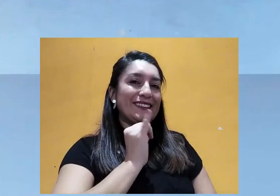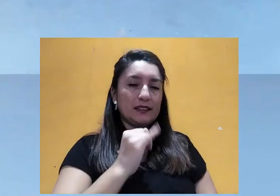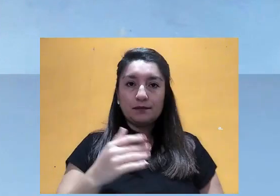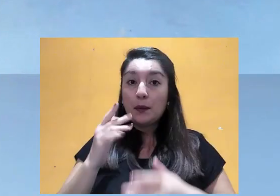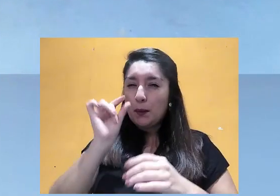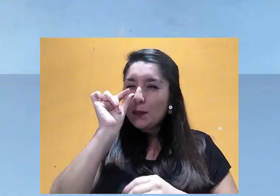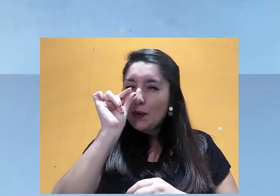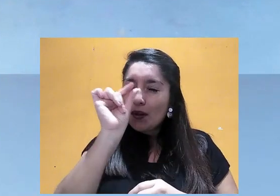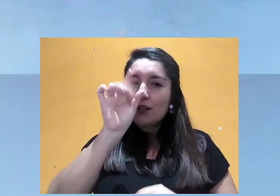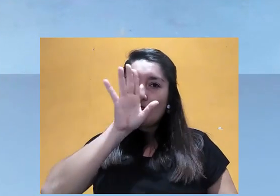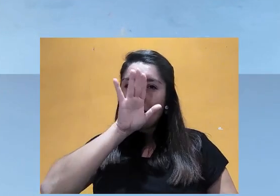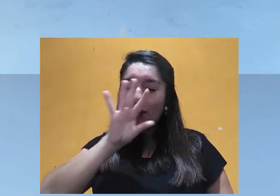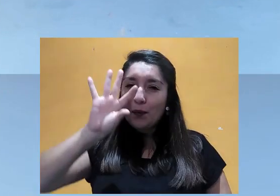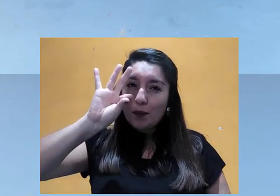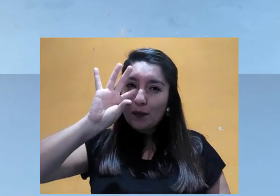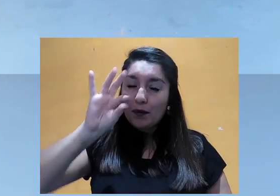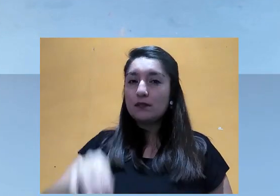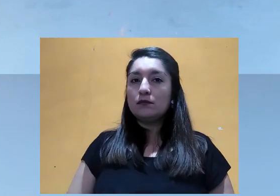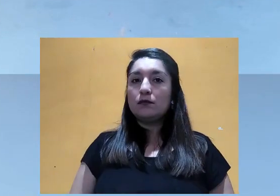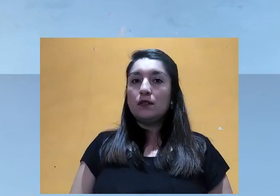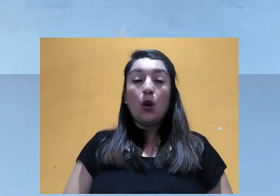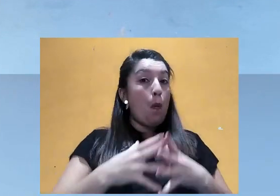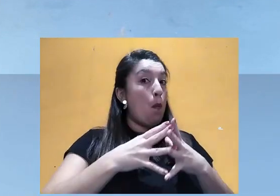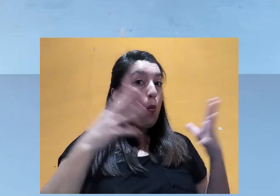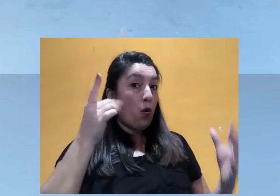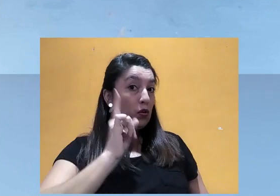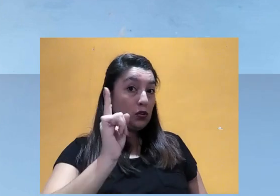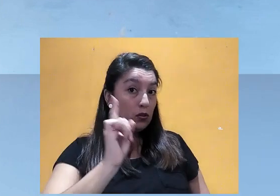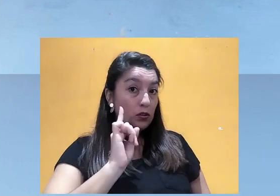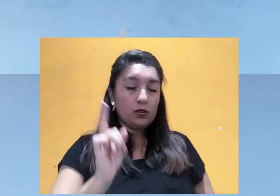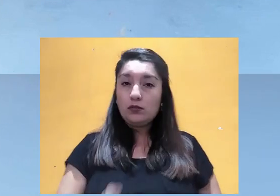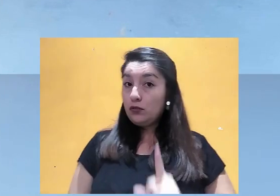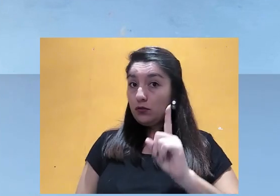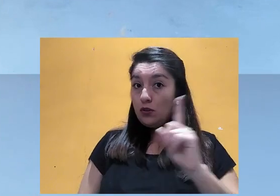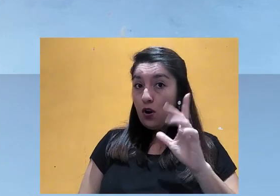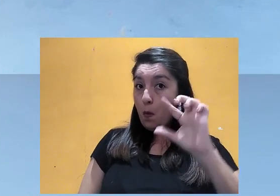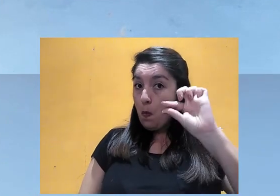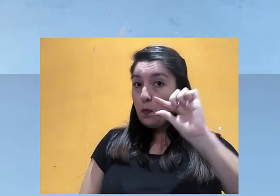poquito de colorante. No mucho. ¿No mucho?